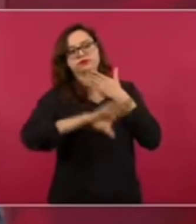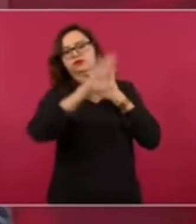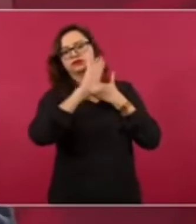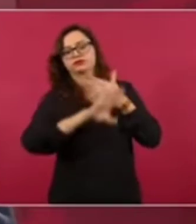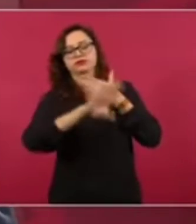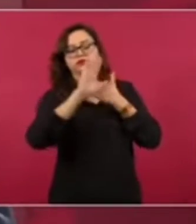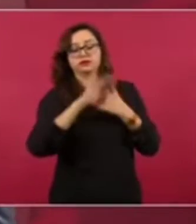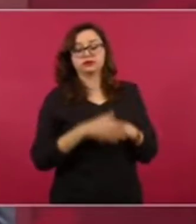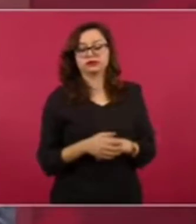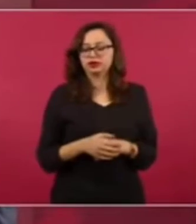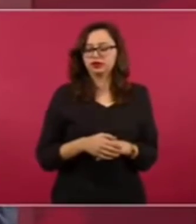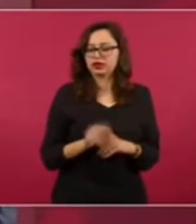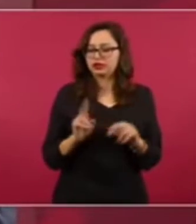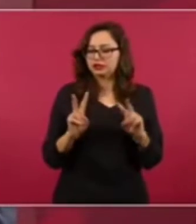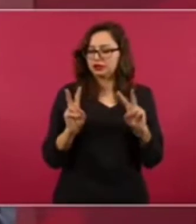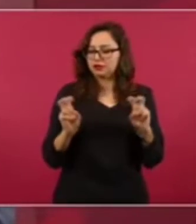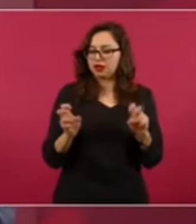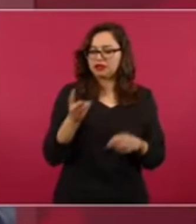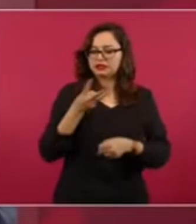Tercer grado,